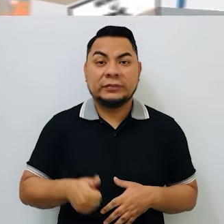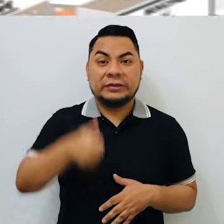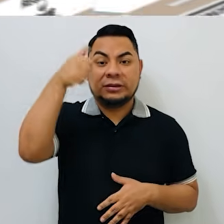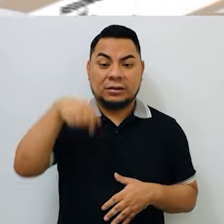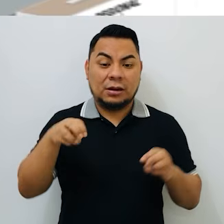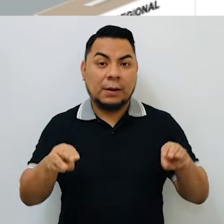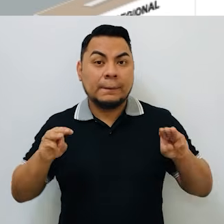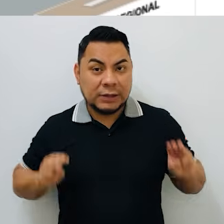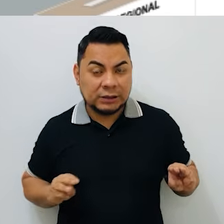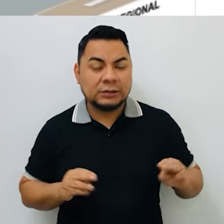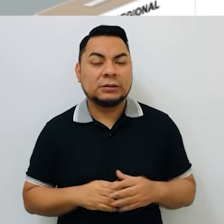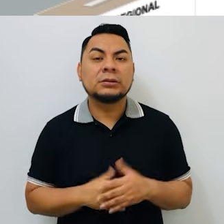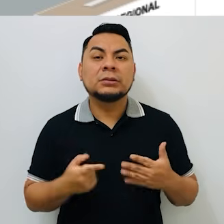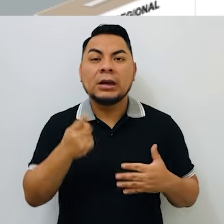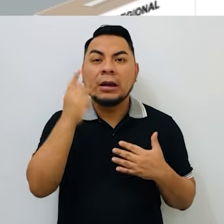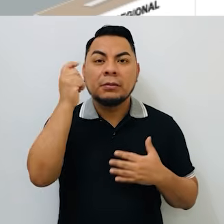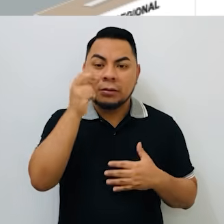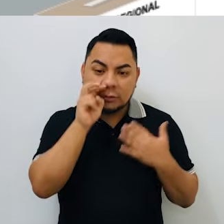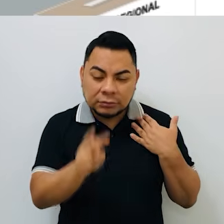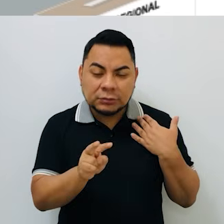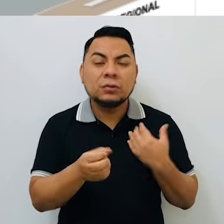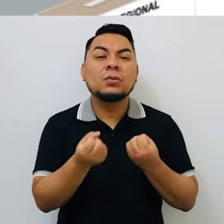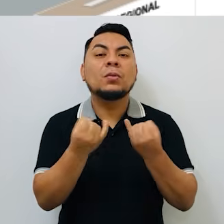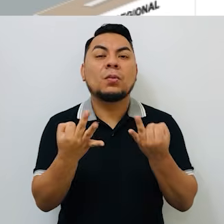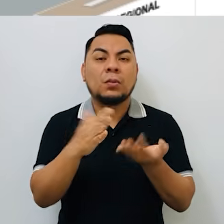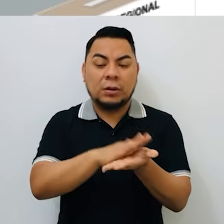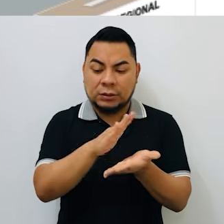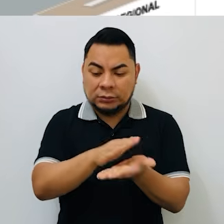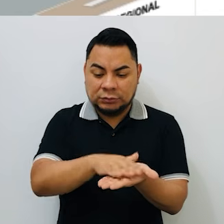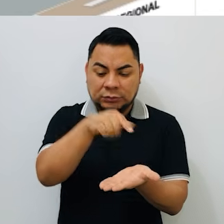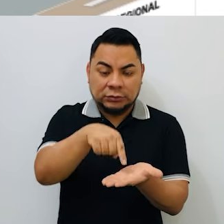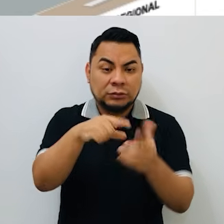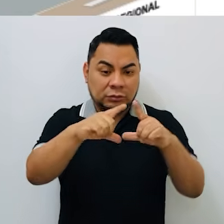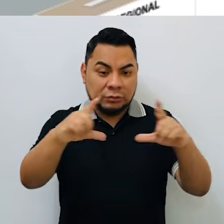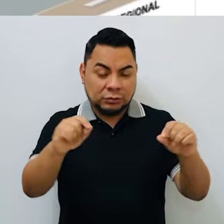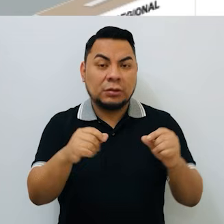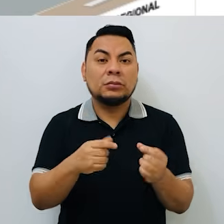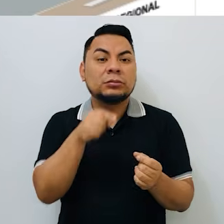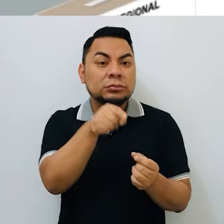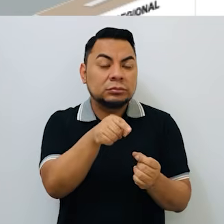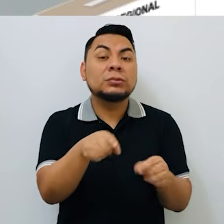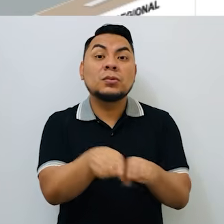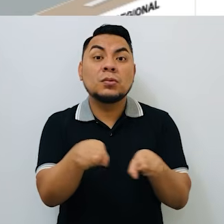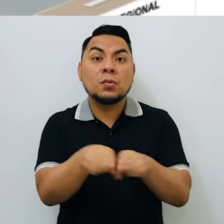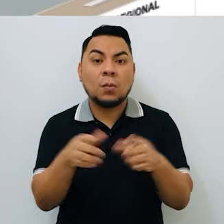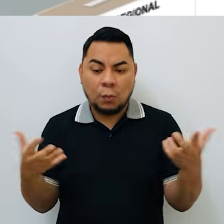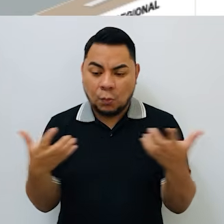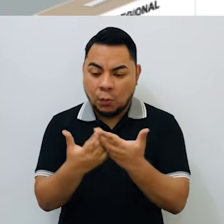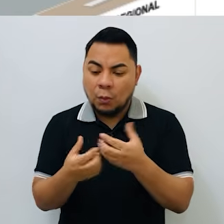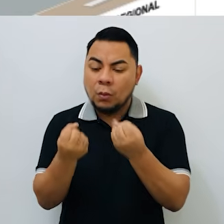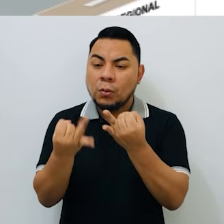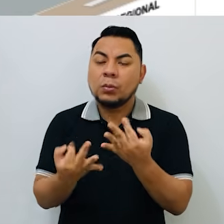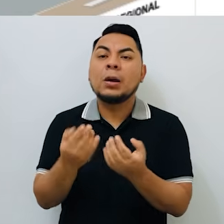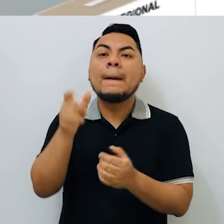La presidenta o el presidente de mesa verifica que la cantidad de cédulas que figura en el rótulo del paquete sea